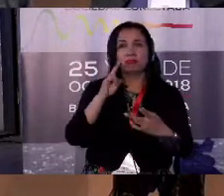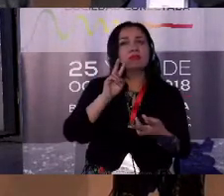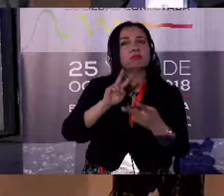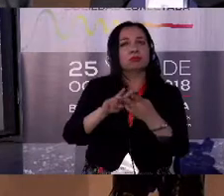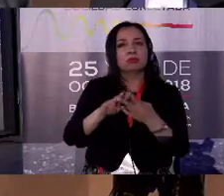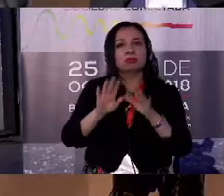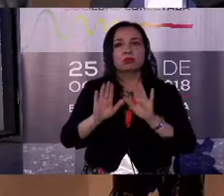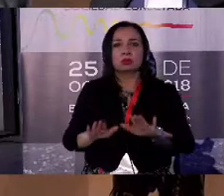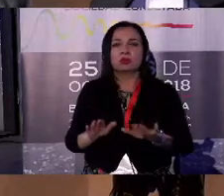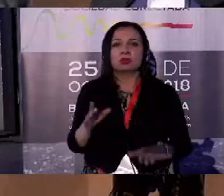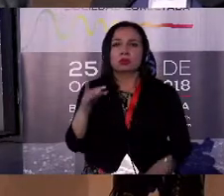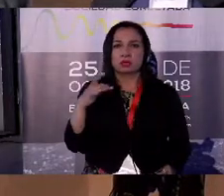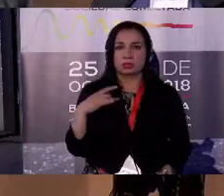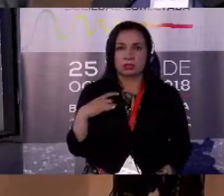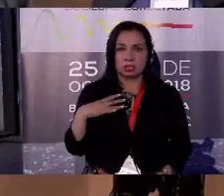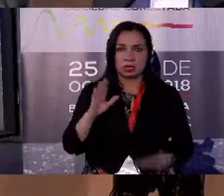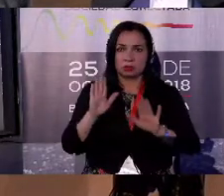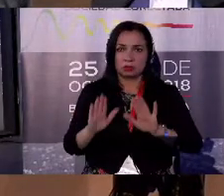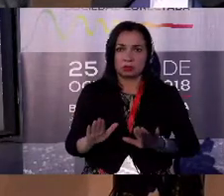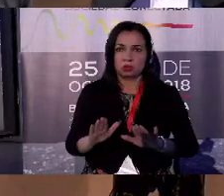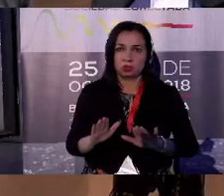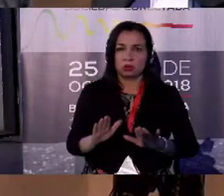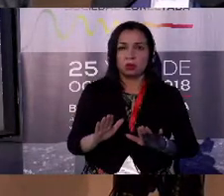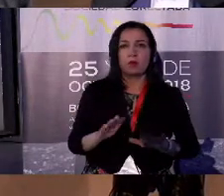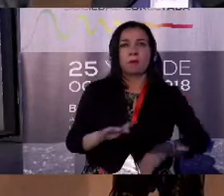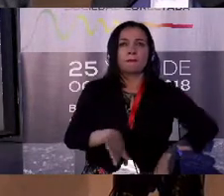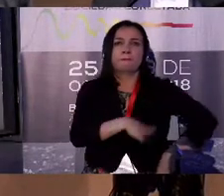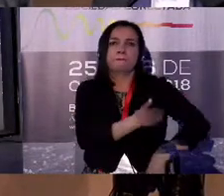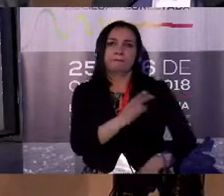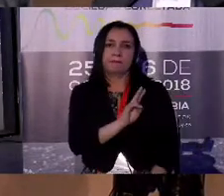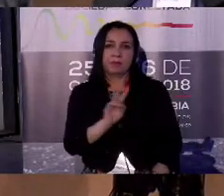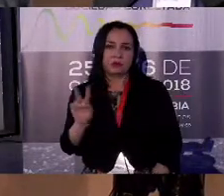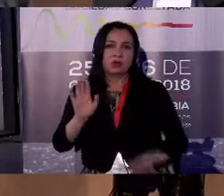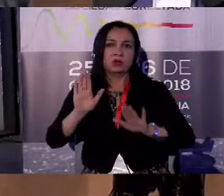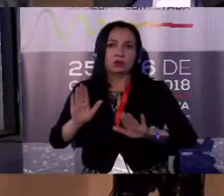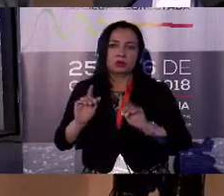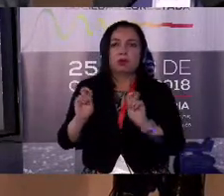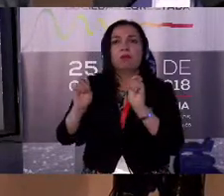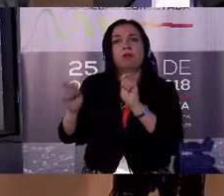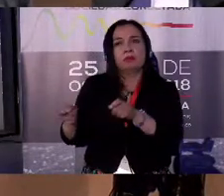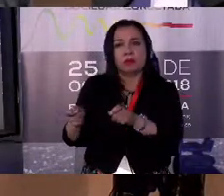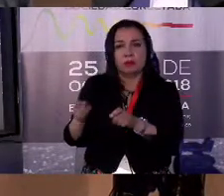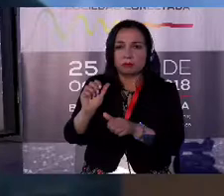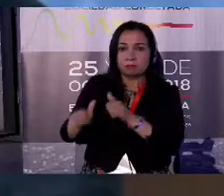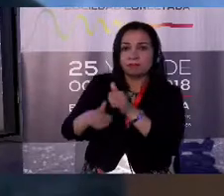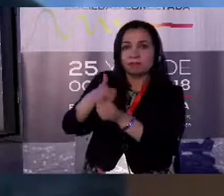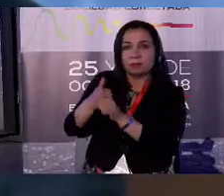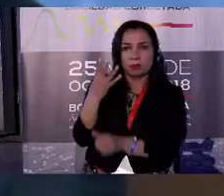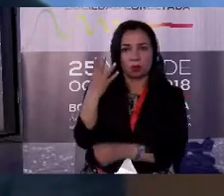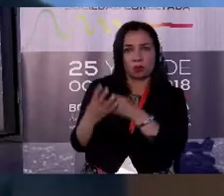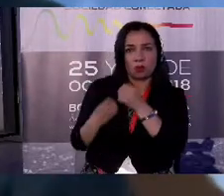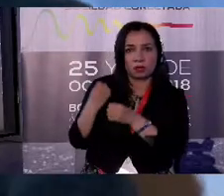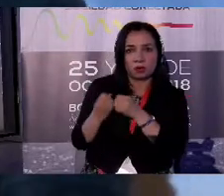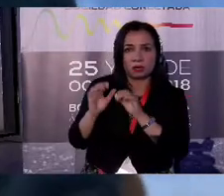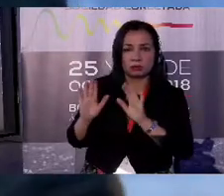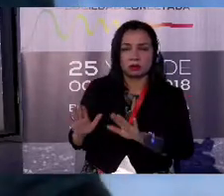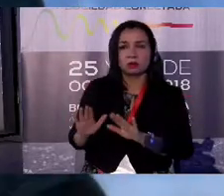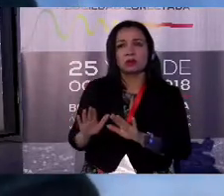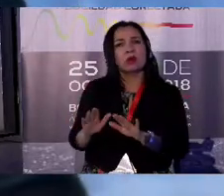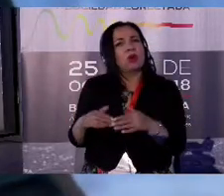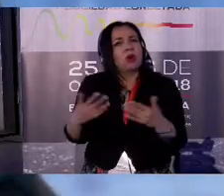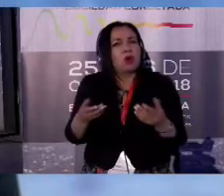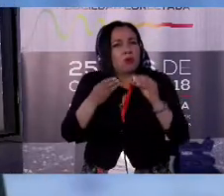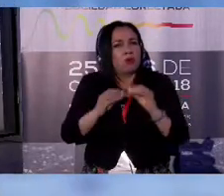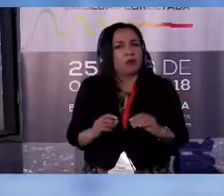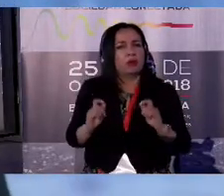directamente, que es el caso de Chile, del cual fui viceministro, estuve a cargo de la Subtel durante 4 años. La forma de asignación